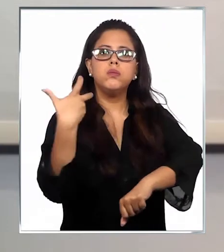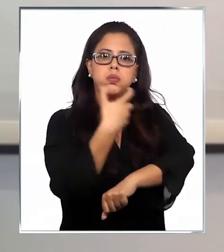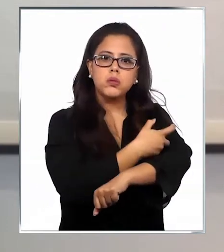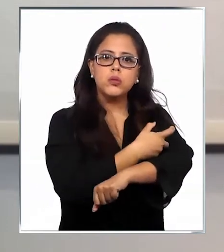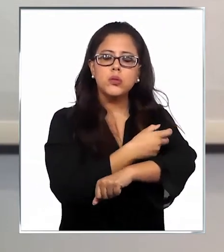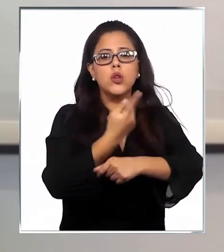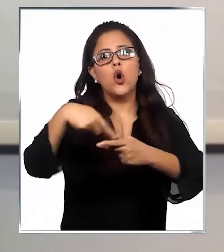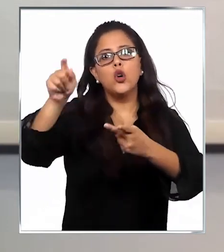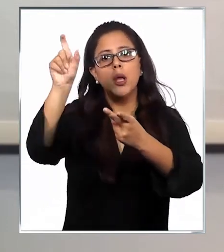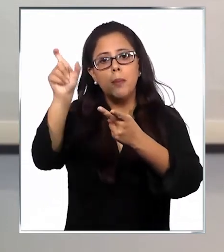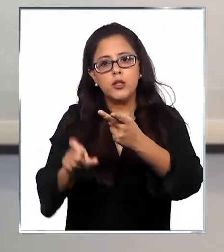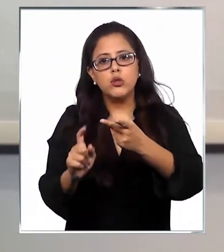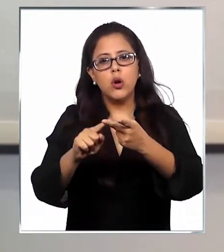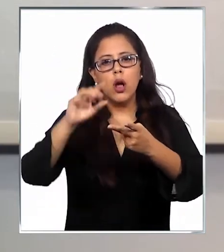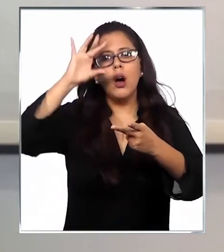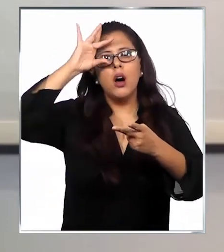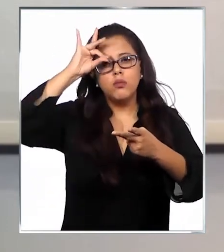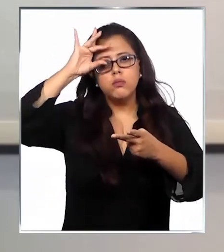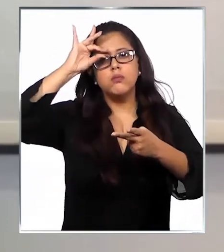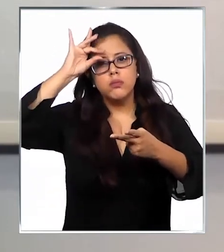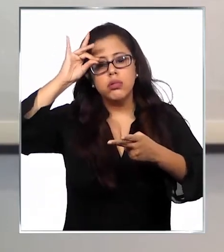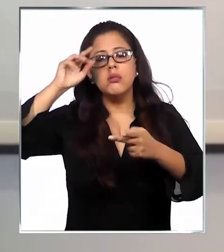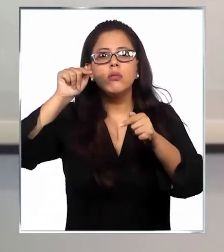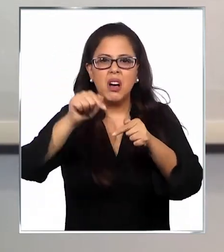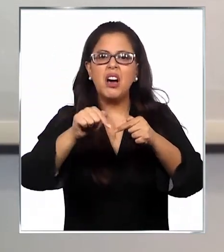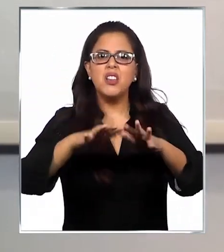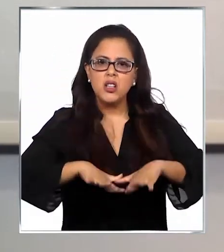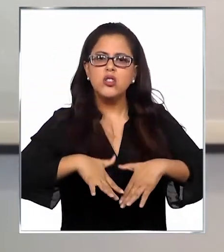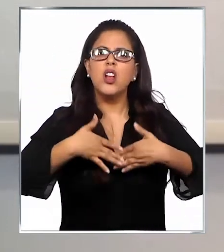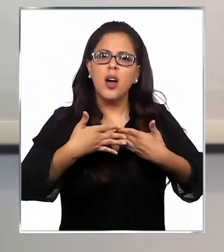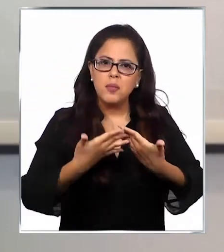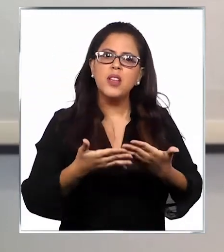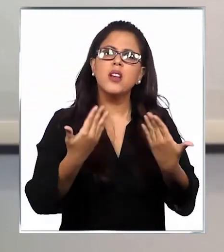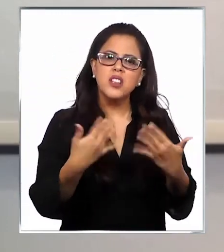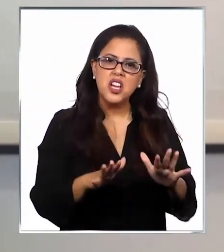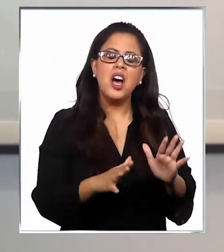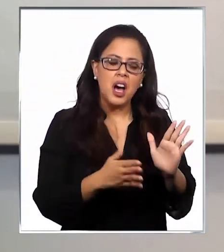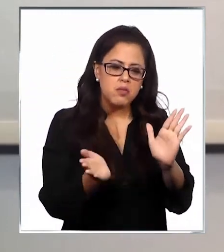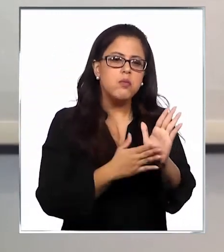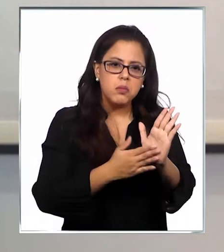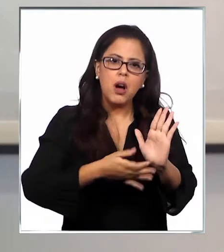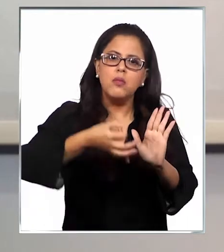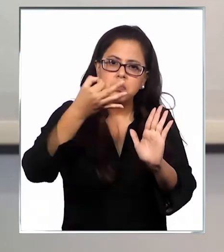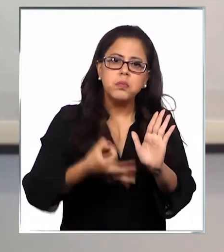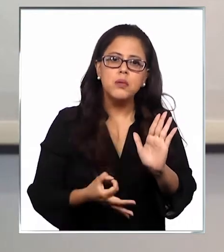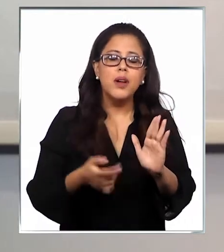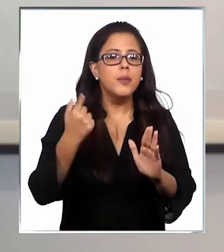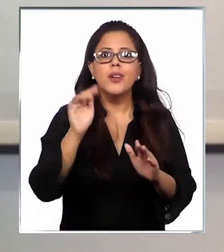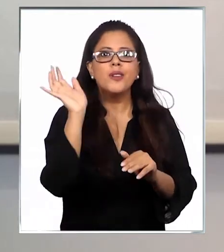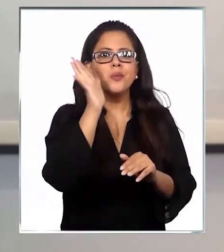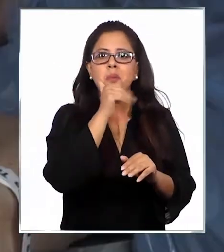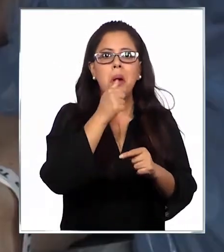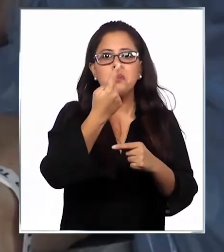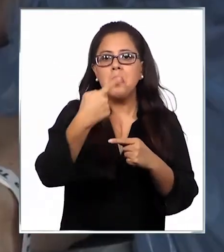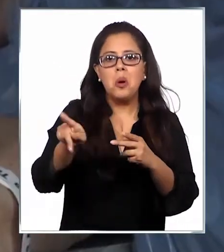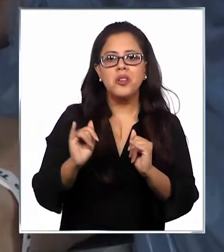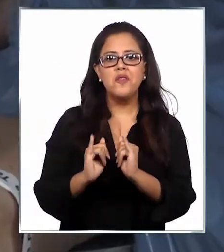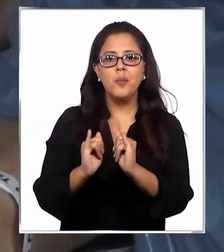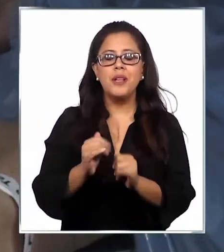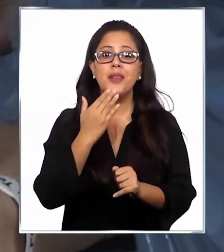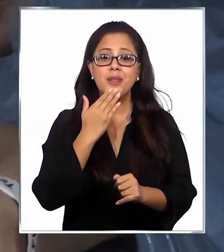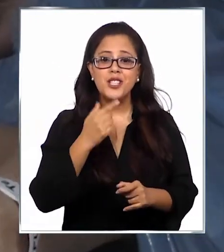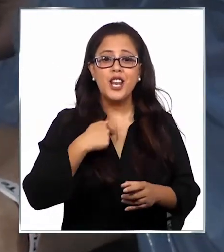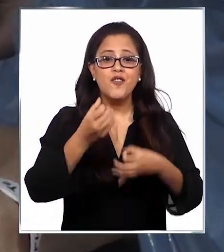caso presentó dolor de cabeza, que estaban dentro de los síntomas bien descritos y bien documentados. Y no tengo ningún otro reporte. Y también les